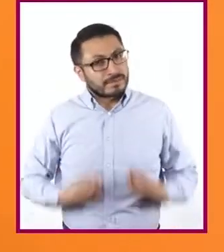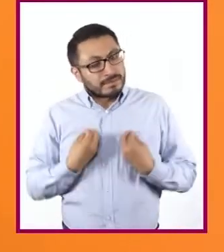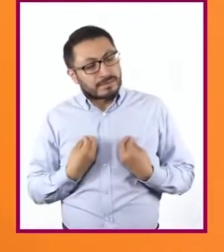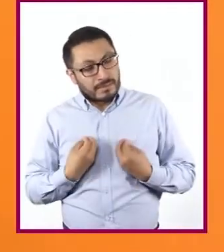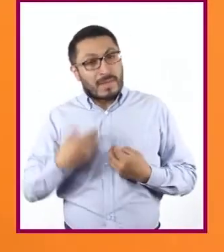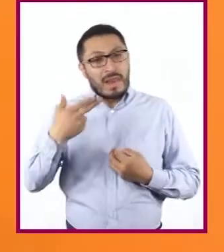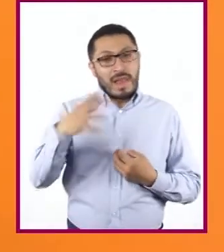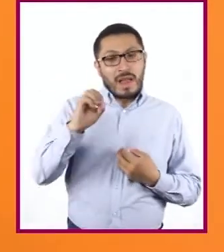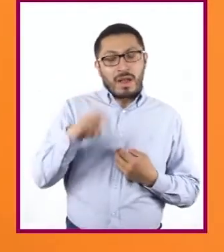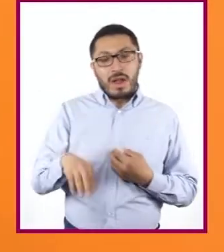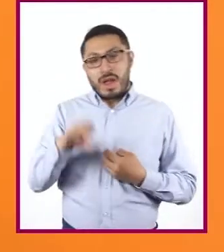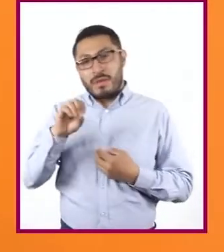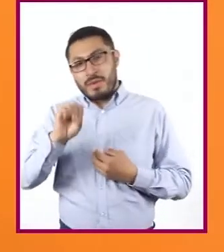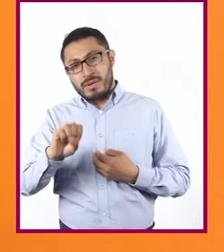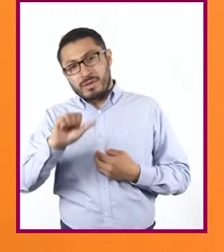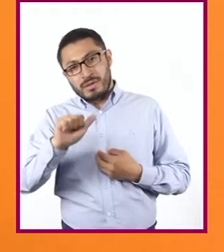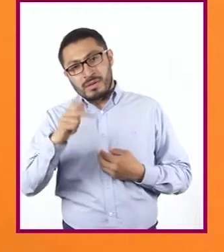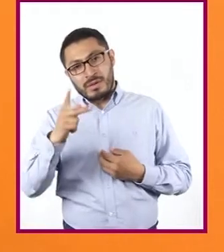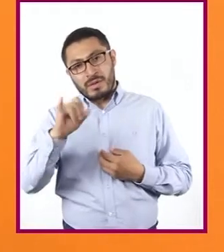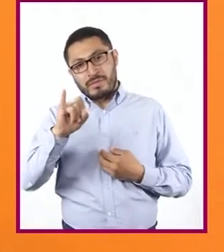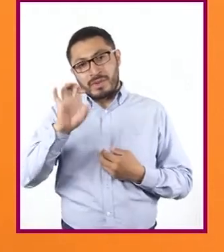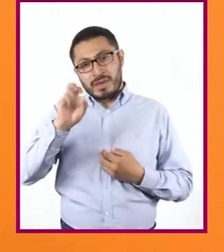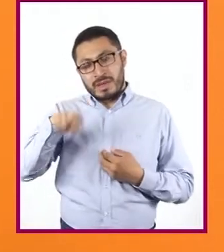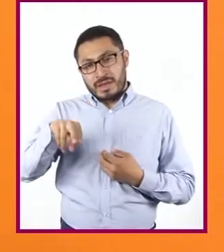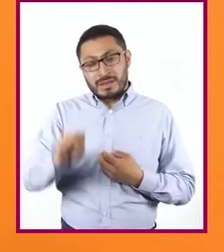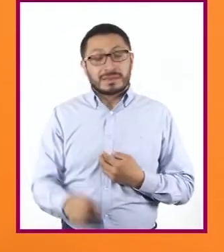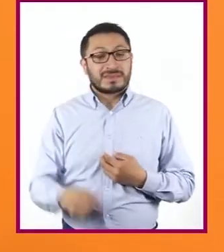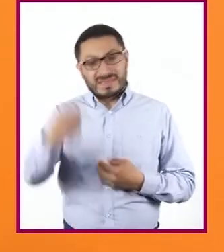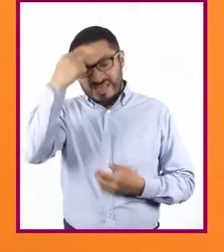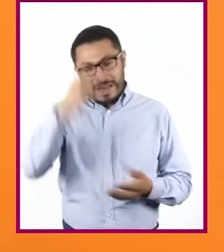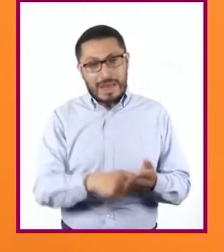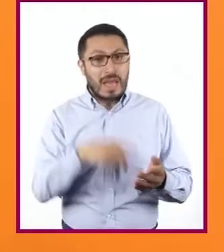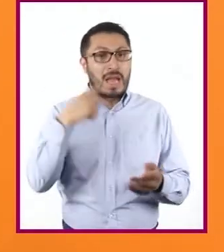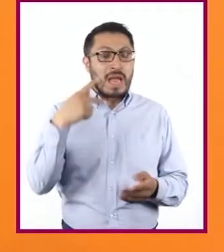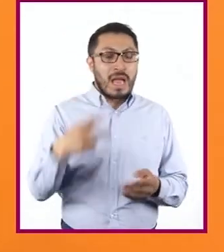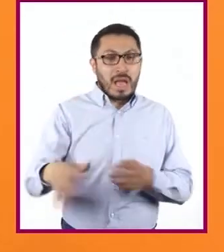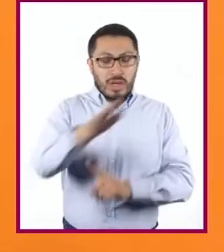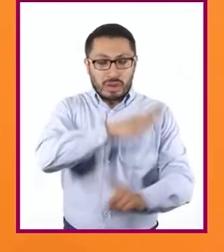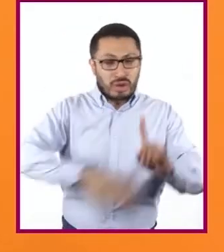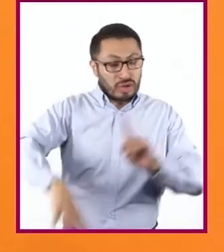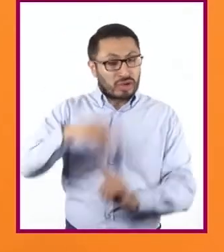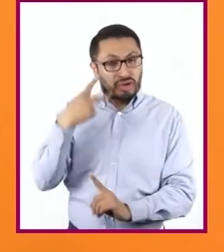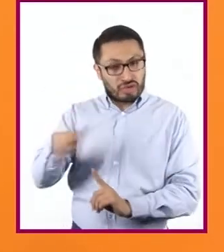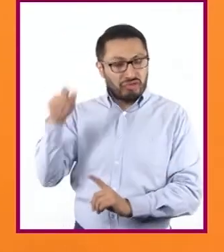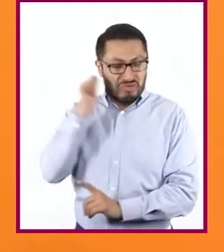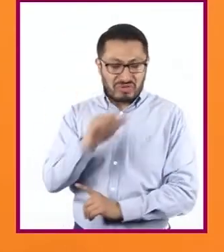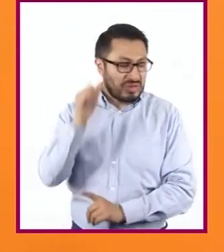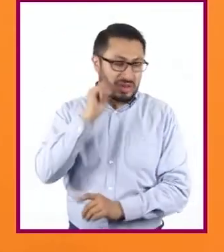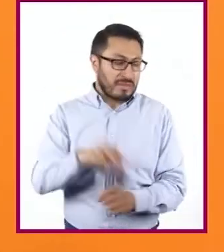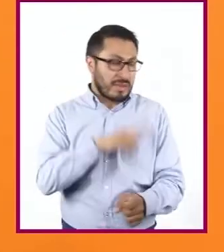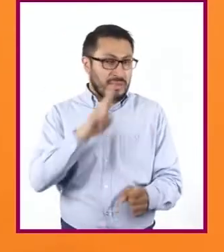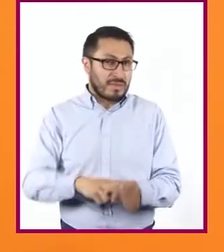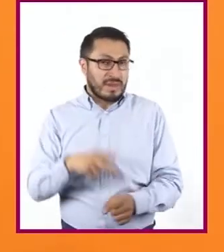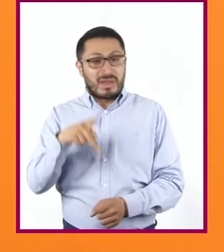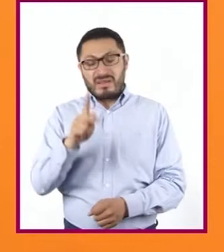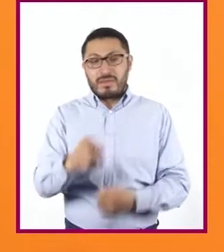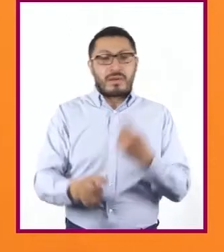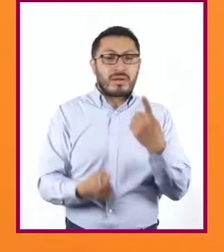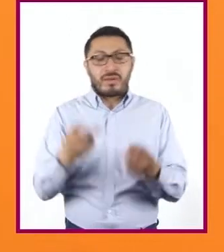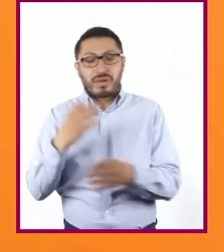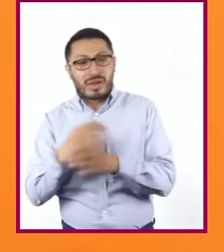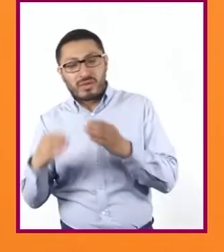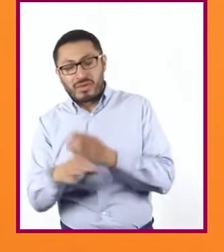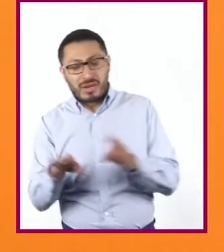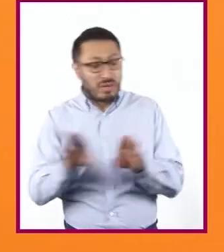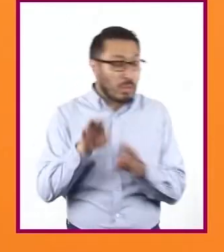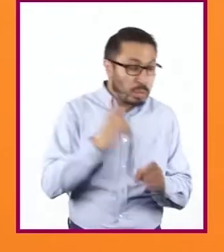sapiens creía que la flora y la fauna que él conocía era la que siempre había existido, aunque hubiera indicios que sugerían lo